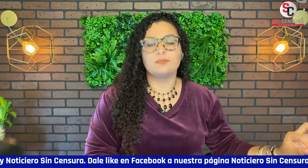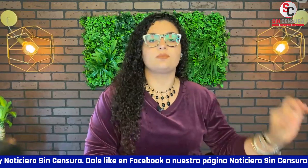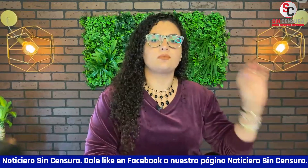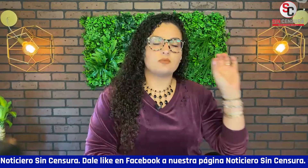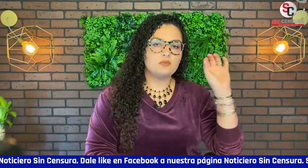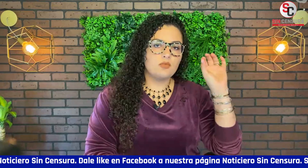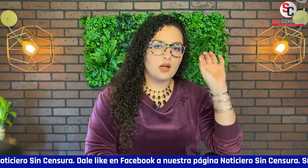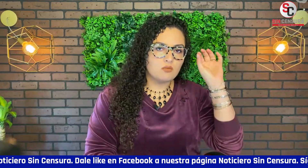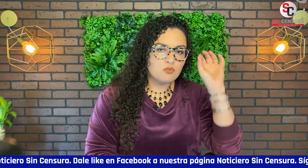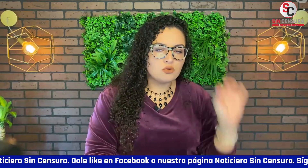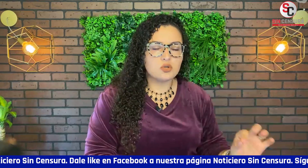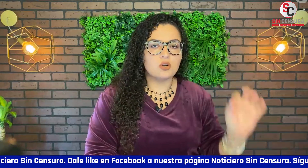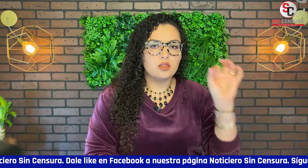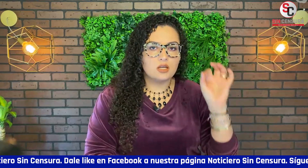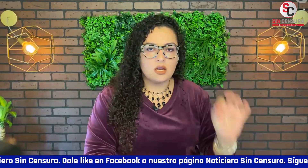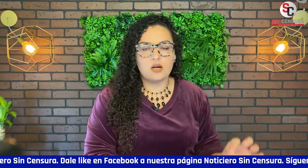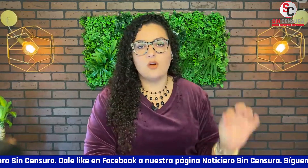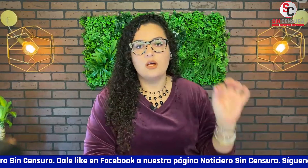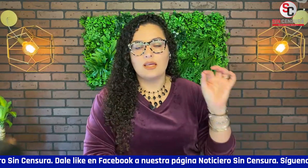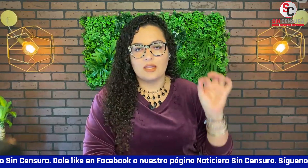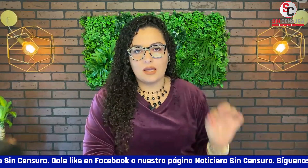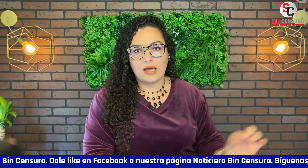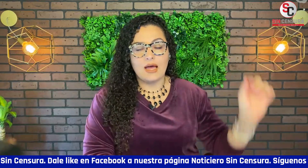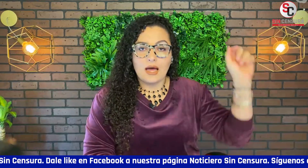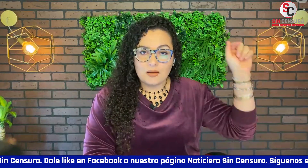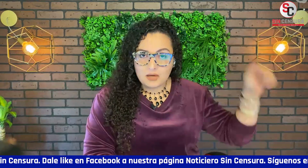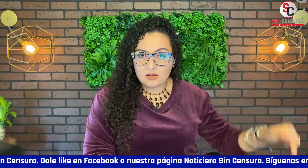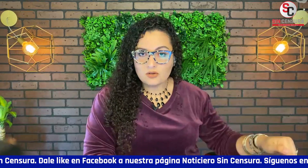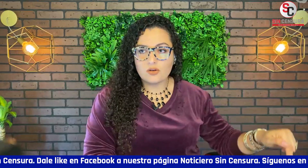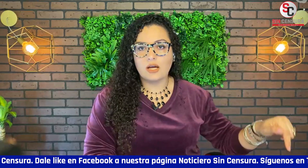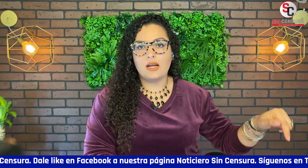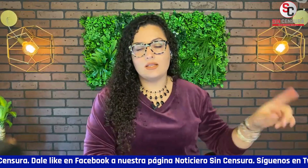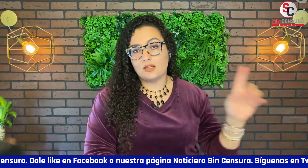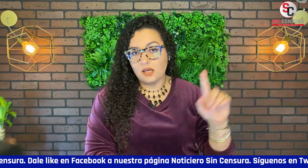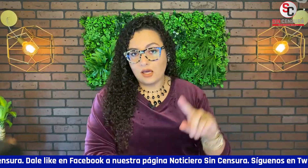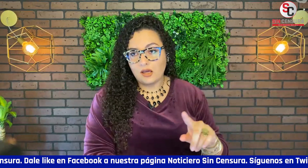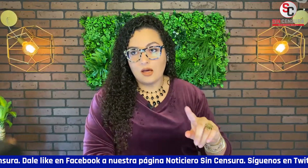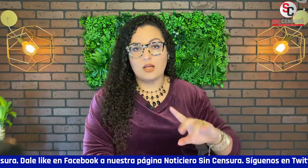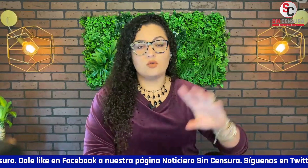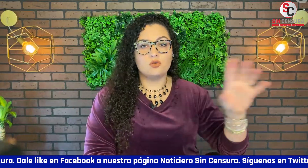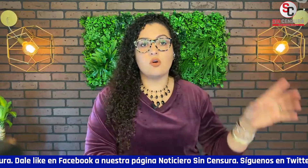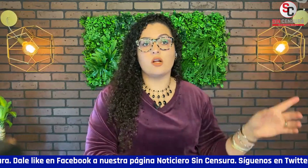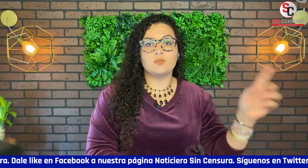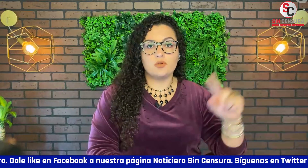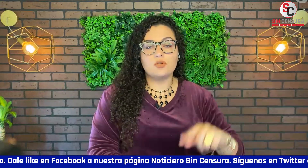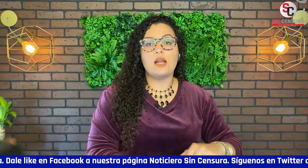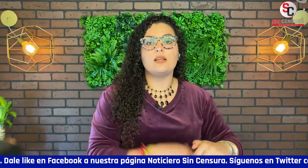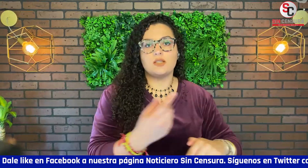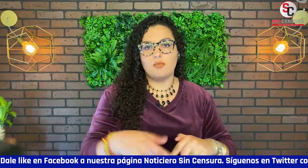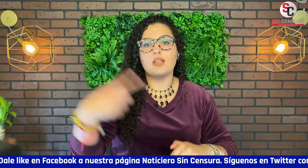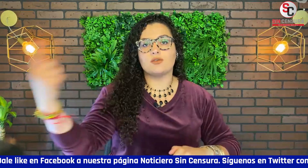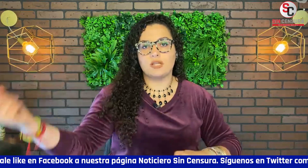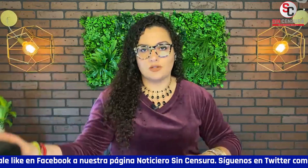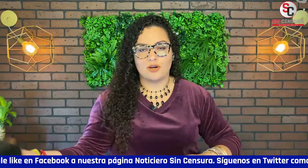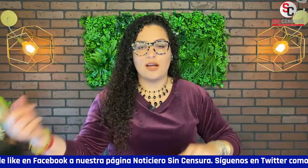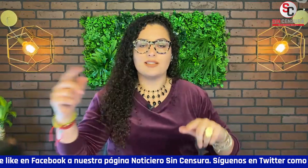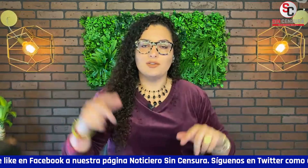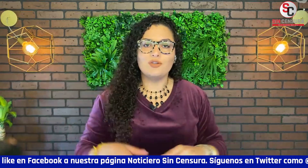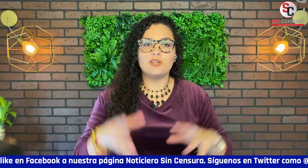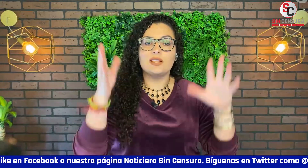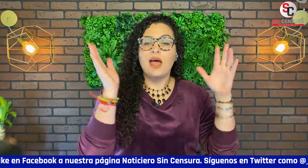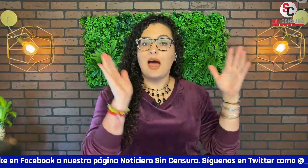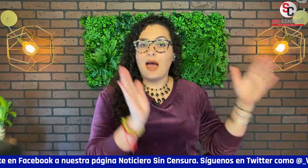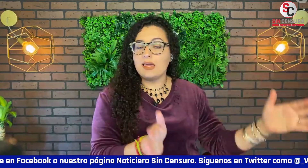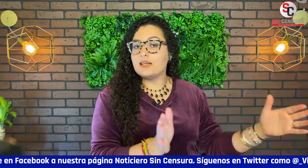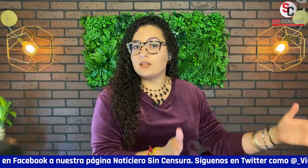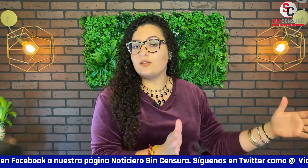municipales hay mucho dinero que llega a medios locales y a sus corresponsales de medios nacionales.